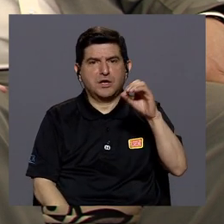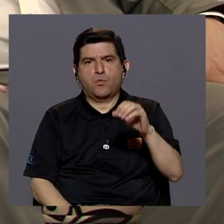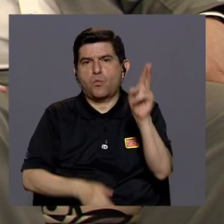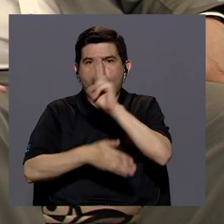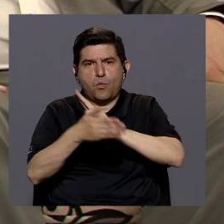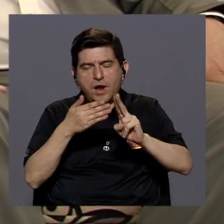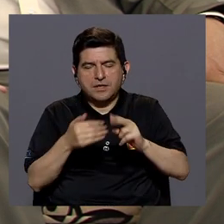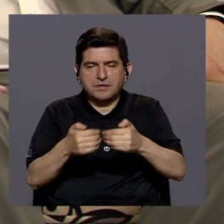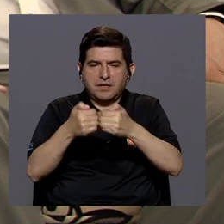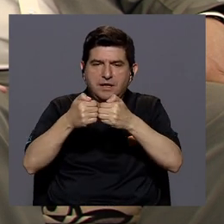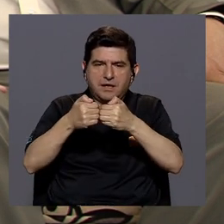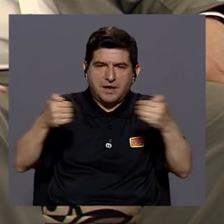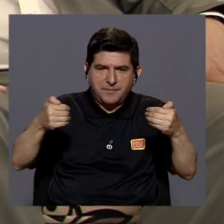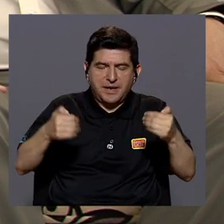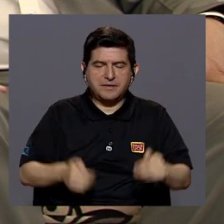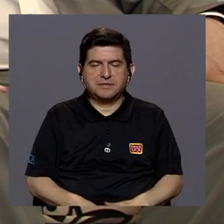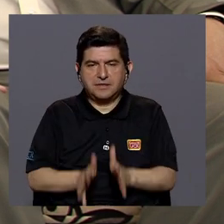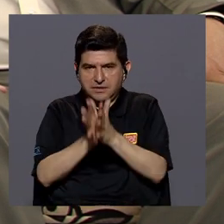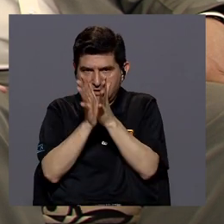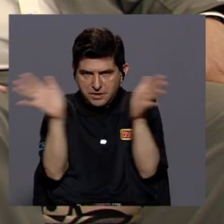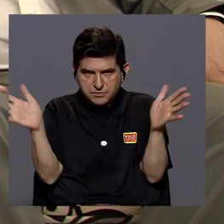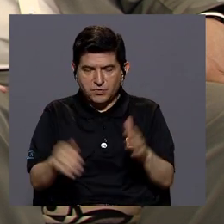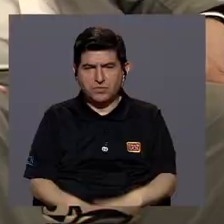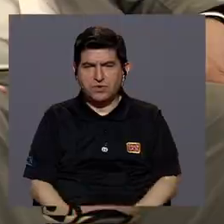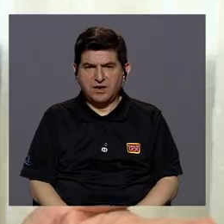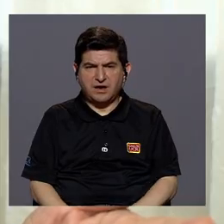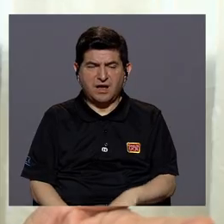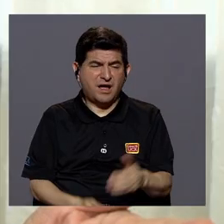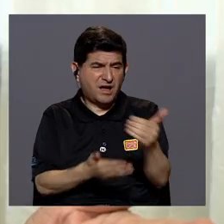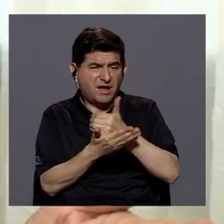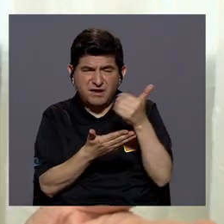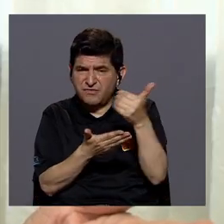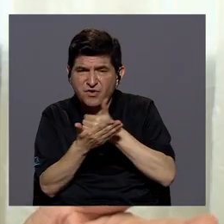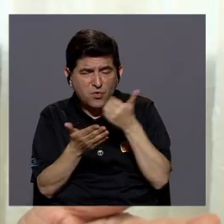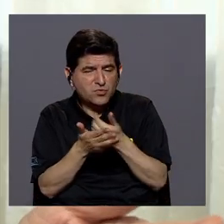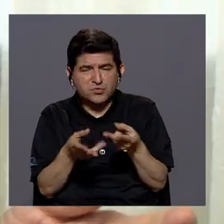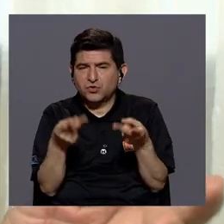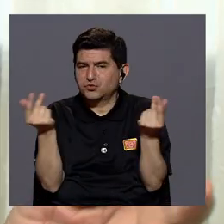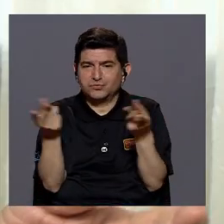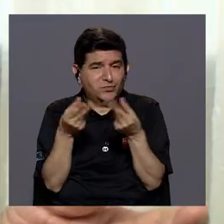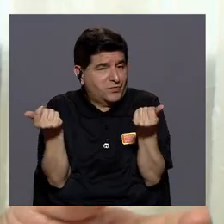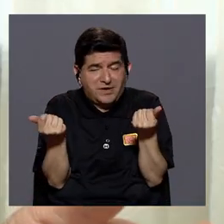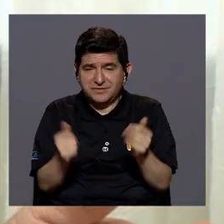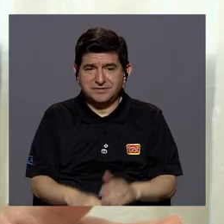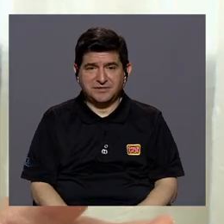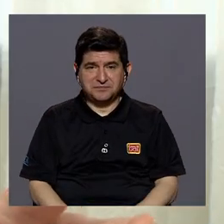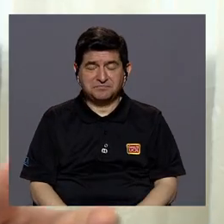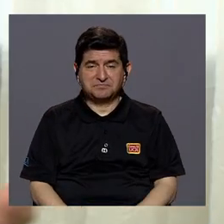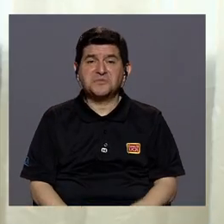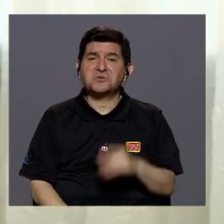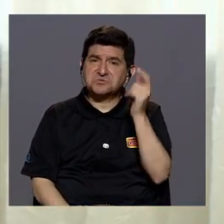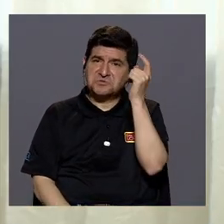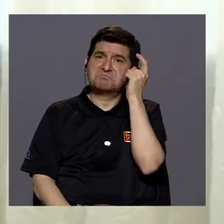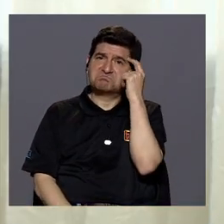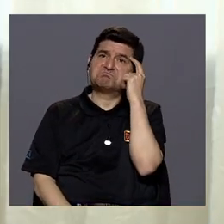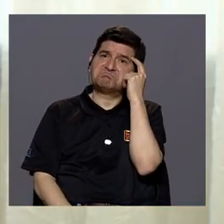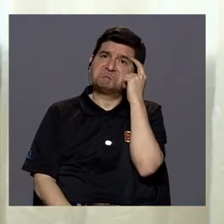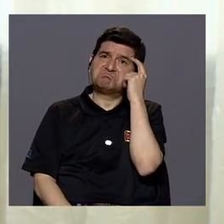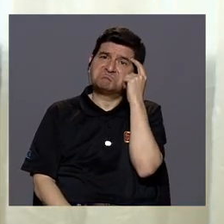aparte de las públicas, no gastan en esos recursos. Entonces, se dedican